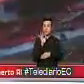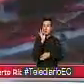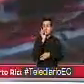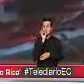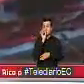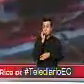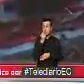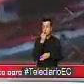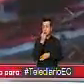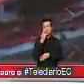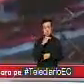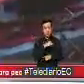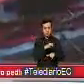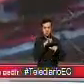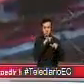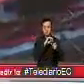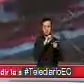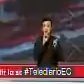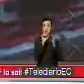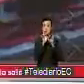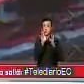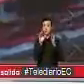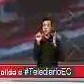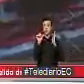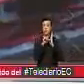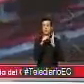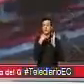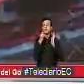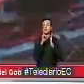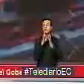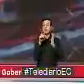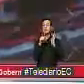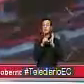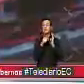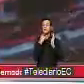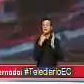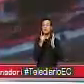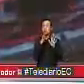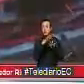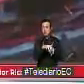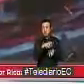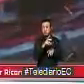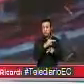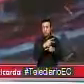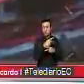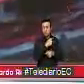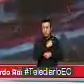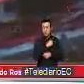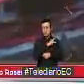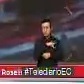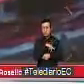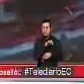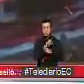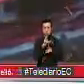del cannabis se mantiene, pero se elimina el articulado que abre la posibilidad de sembrar y producir el cáñamo en el